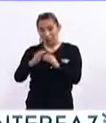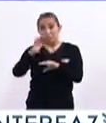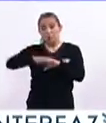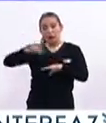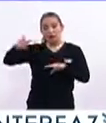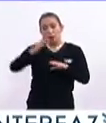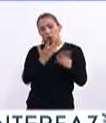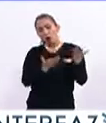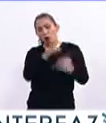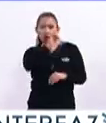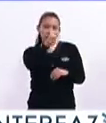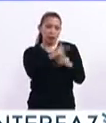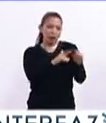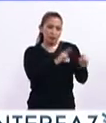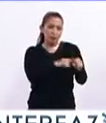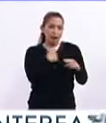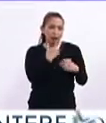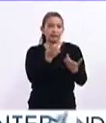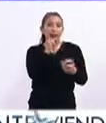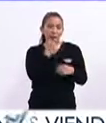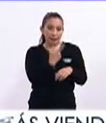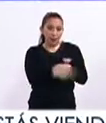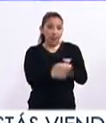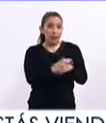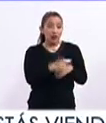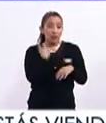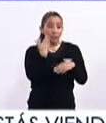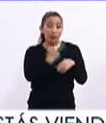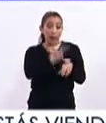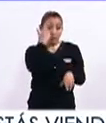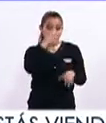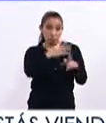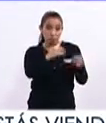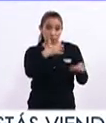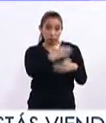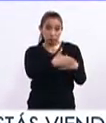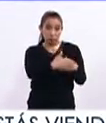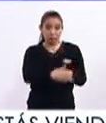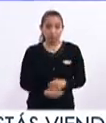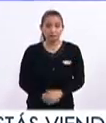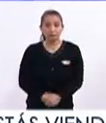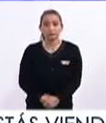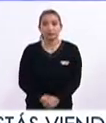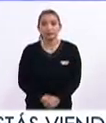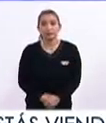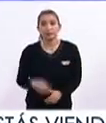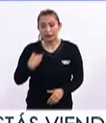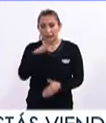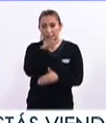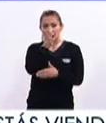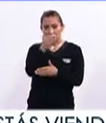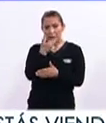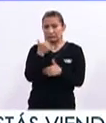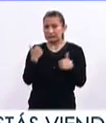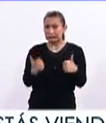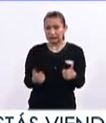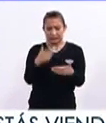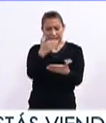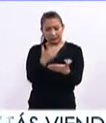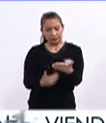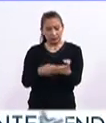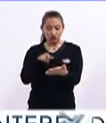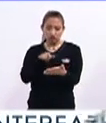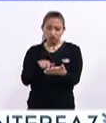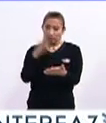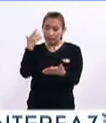alta en comparación con otras especies también en peligro crítico de extinción. Nuestros resultados son buenos en